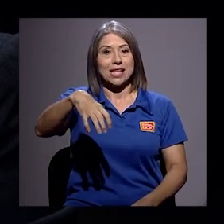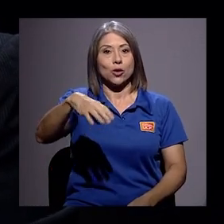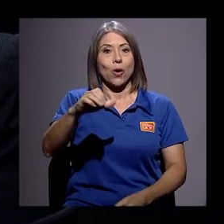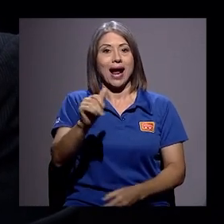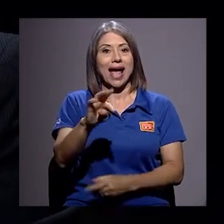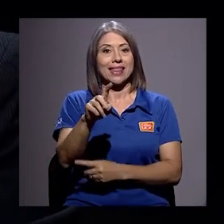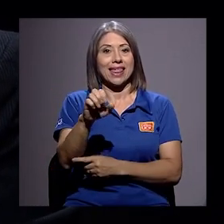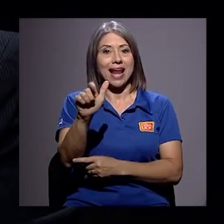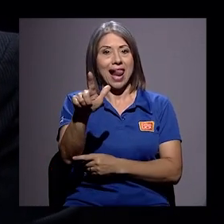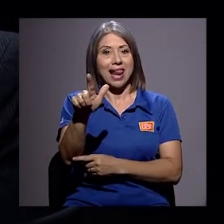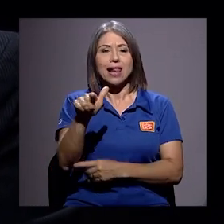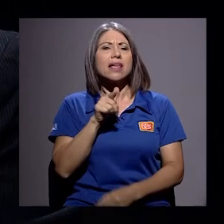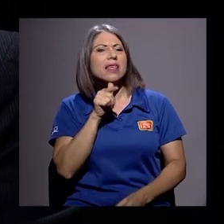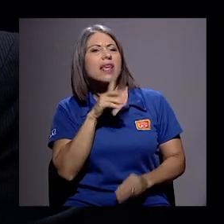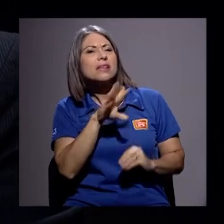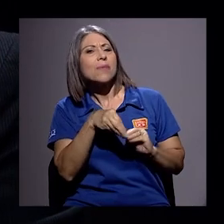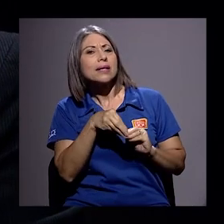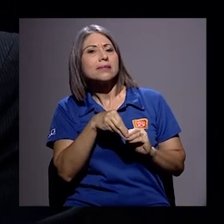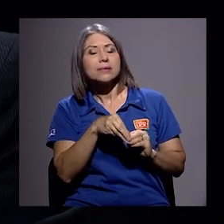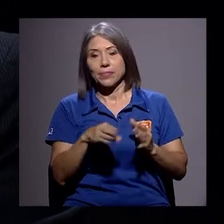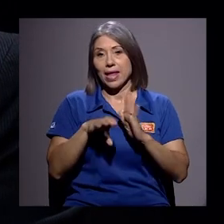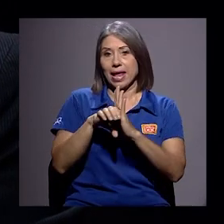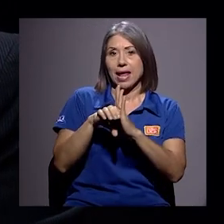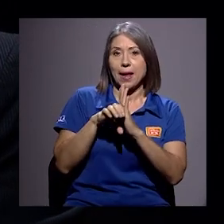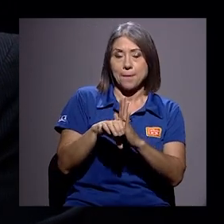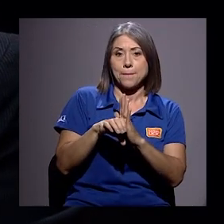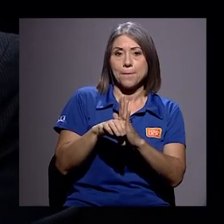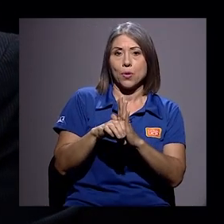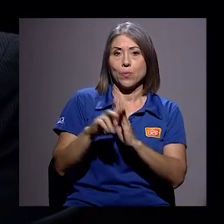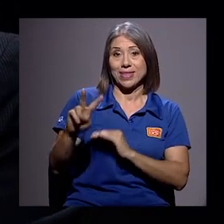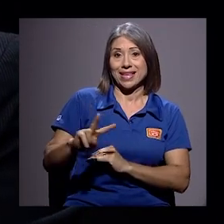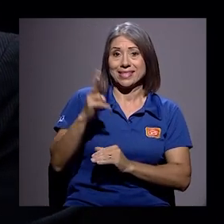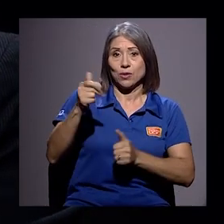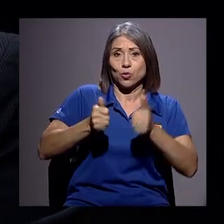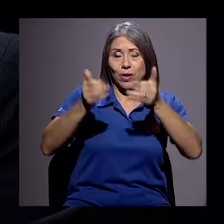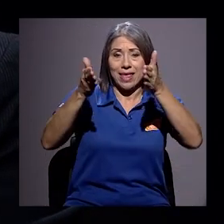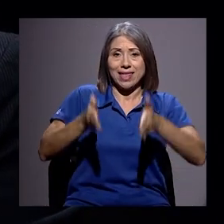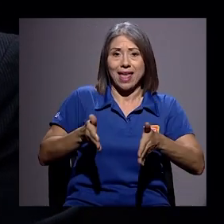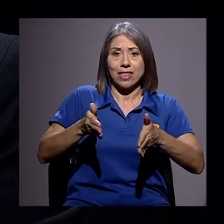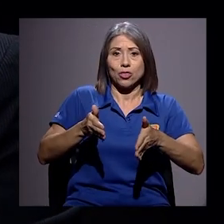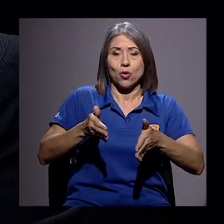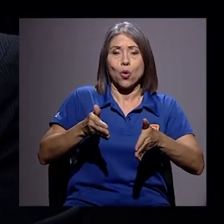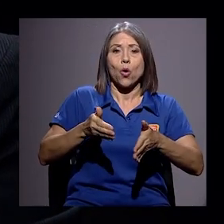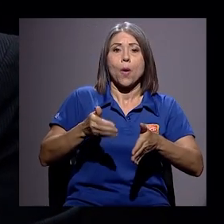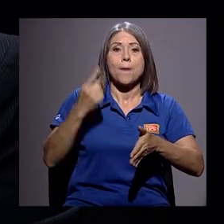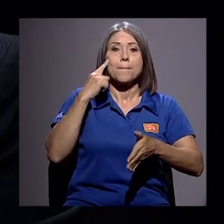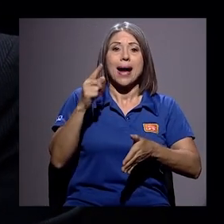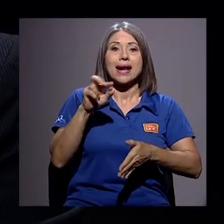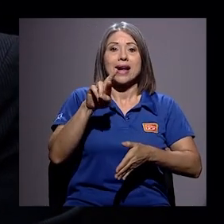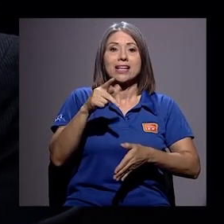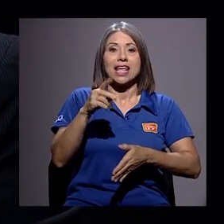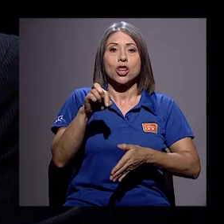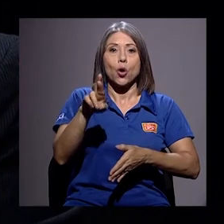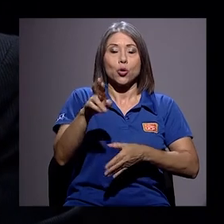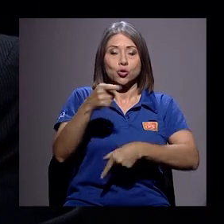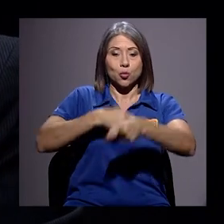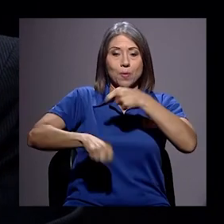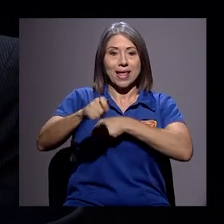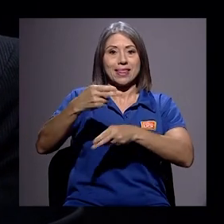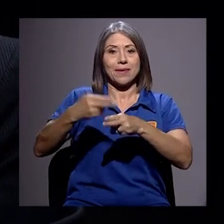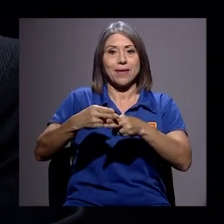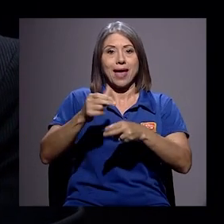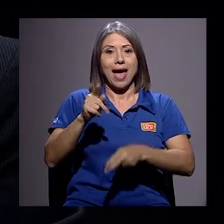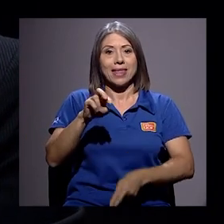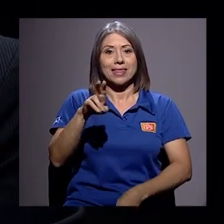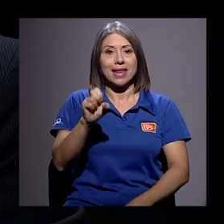verdad tiene más tenemos por ejemplo de segundo candidato a la regiduría suplente andrés chavarría que es un